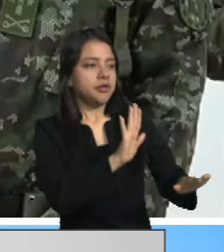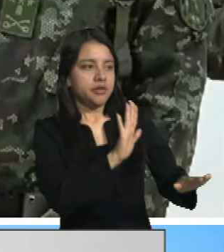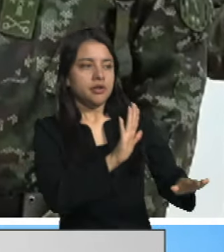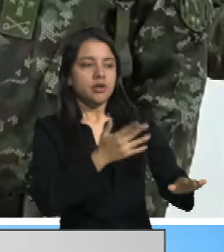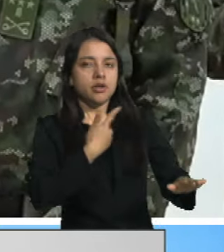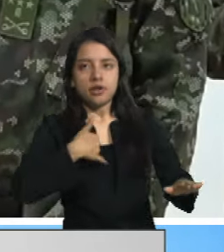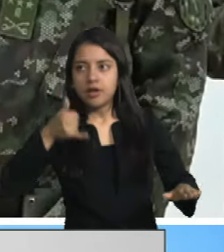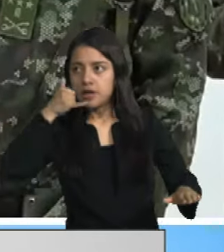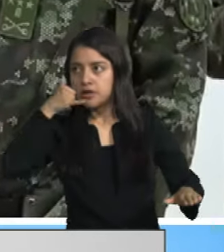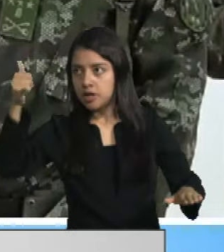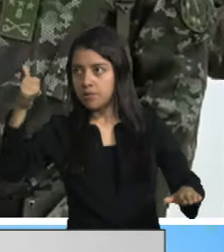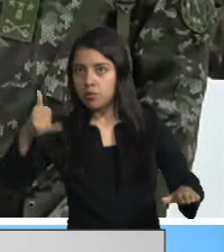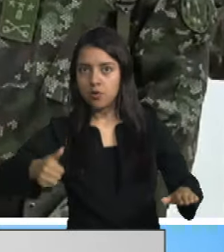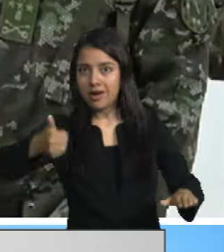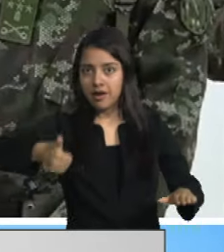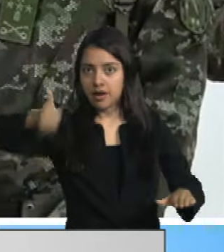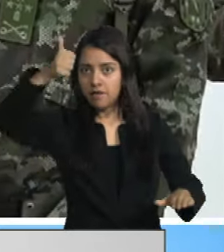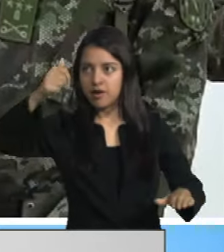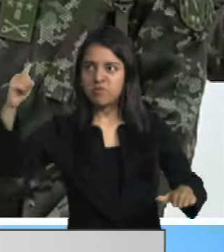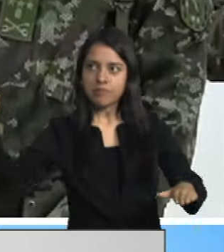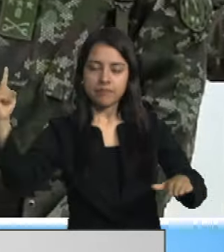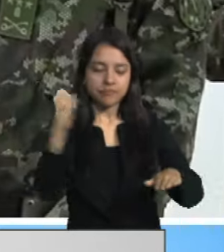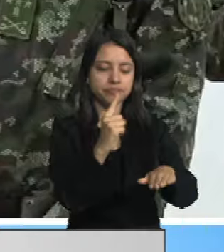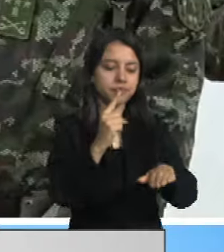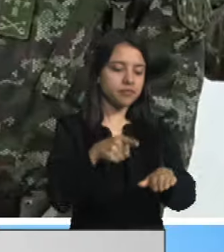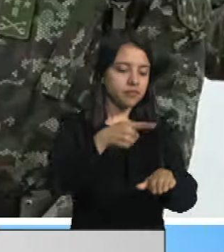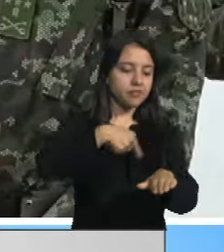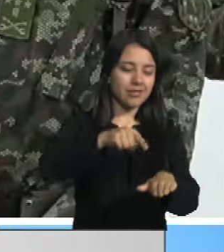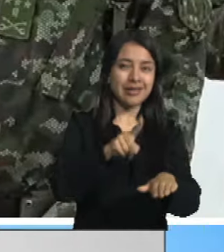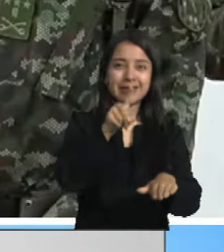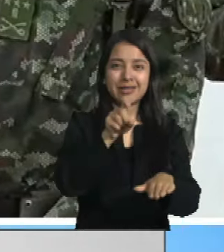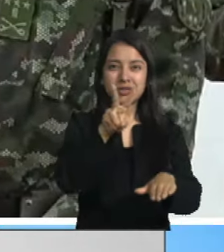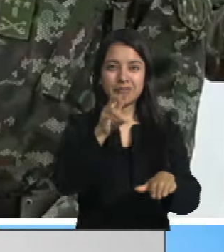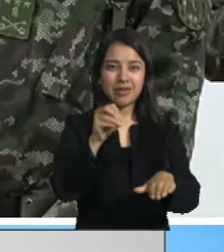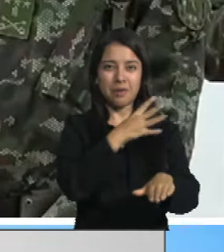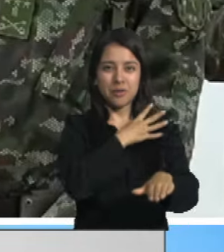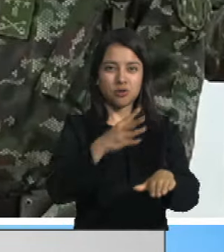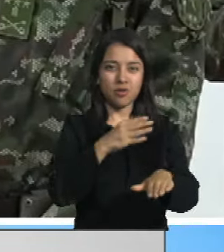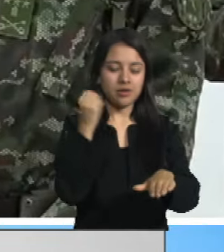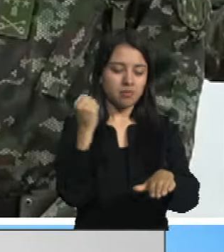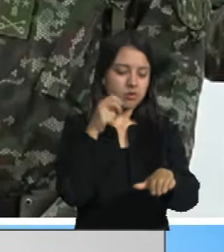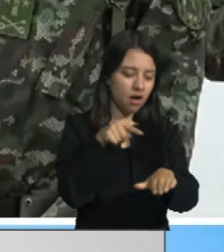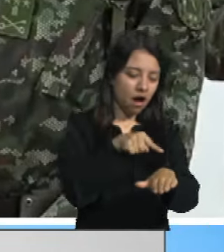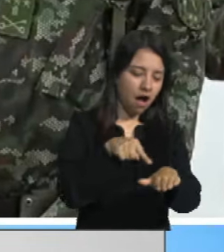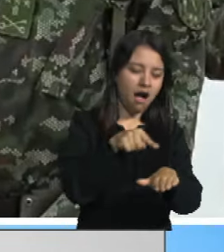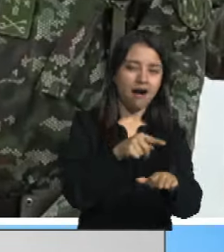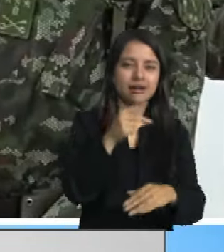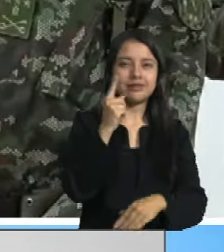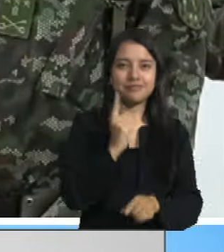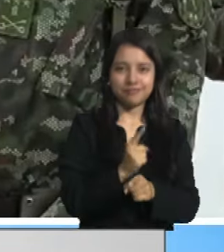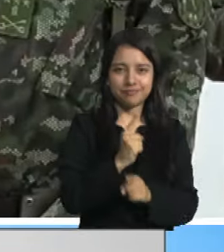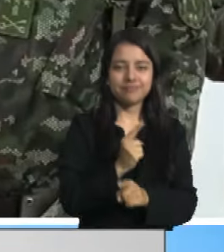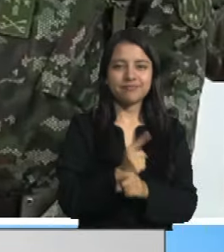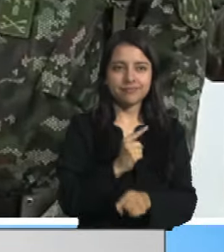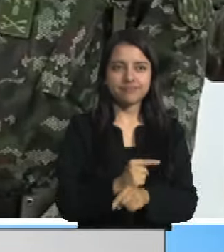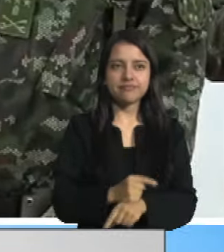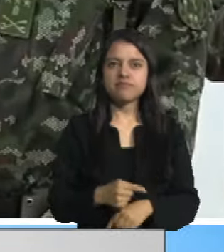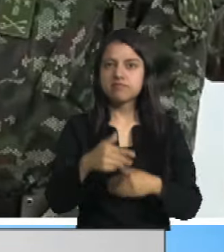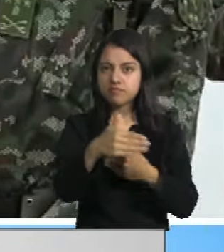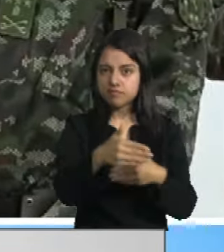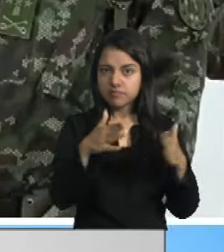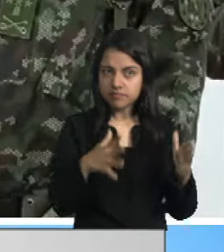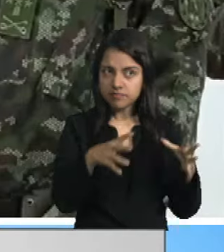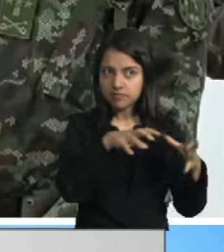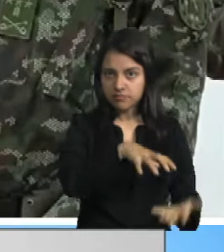a requisarlo, hallando en su poder 620 millones de pesos, los cuales, de acuerdo a inteligencia, son producto de